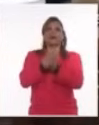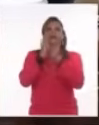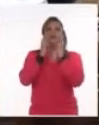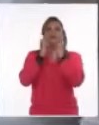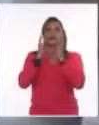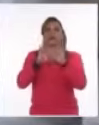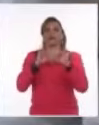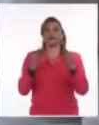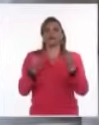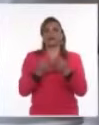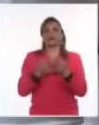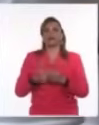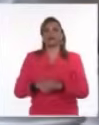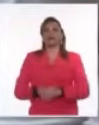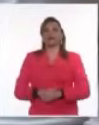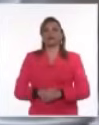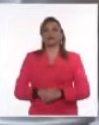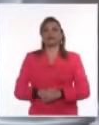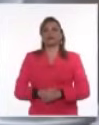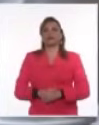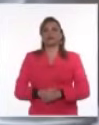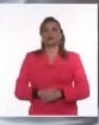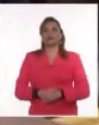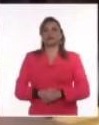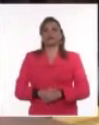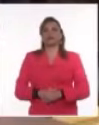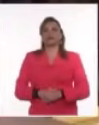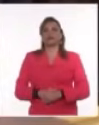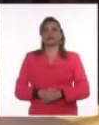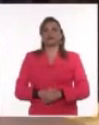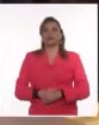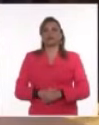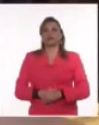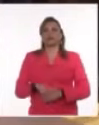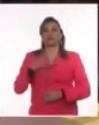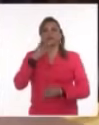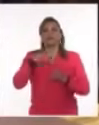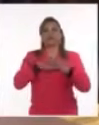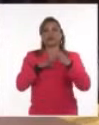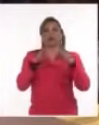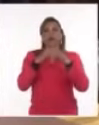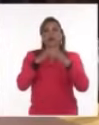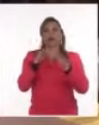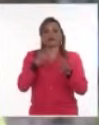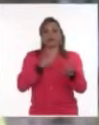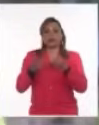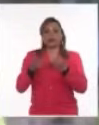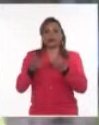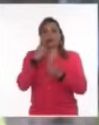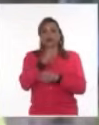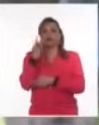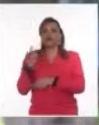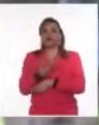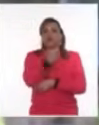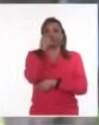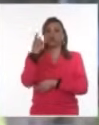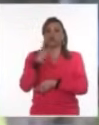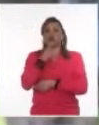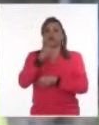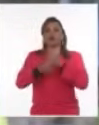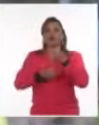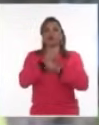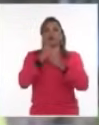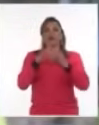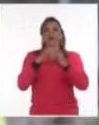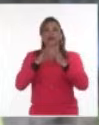familias en el registro domiciliario realizado pudimos obtener unay en la casa al